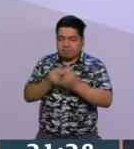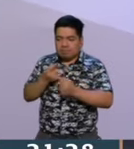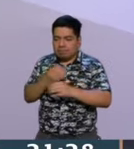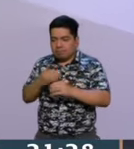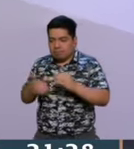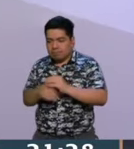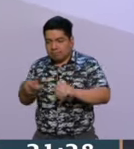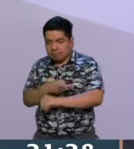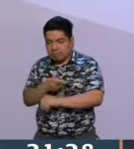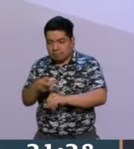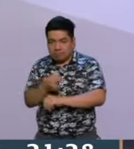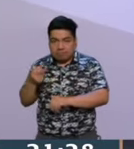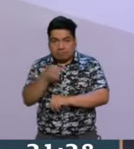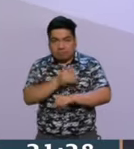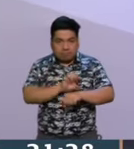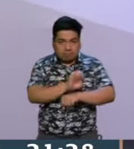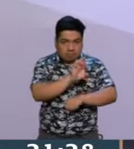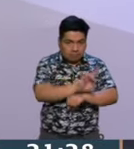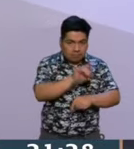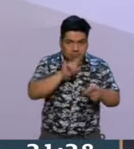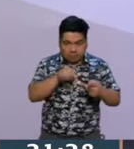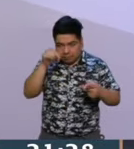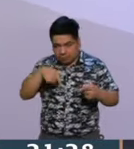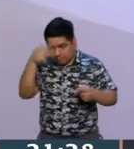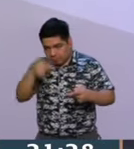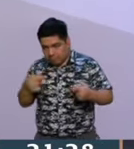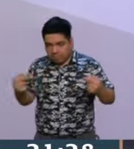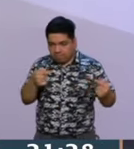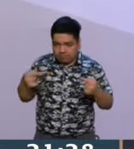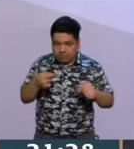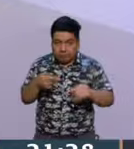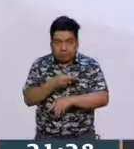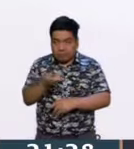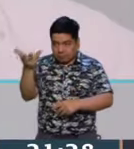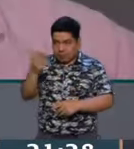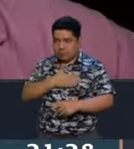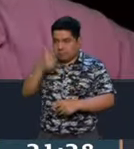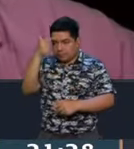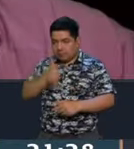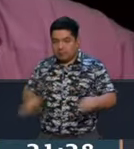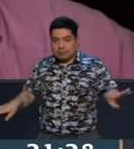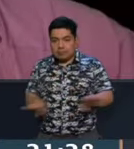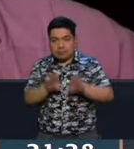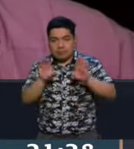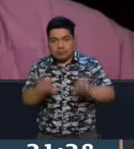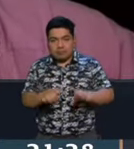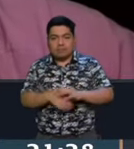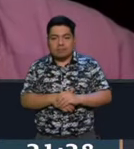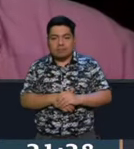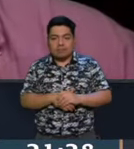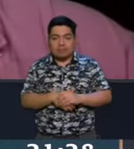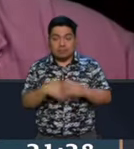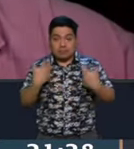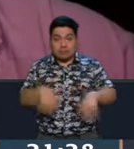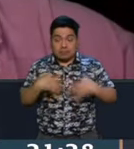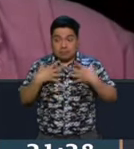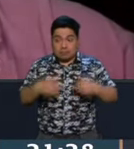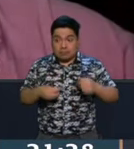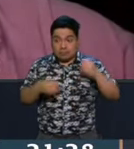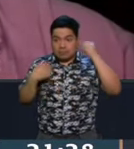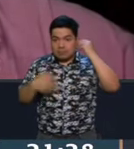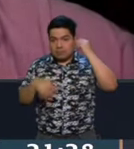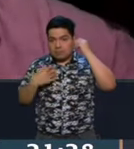todo esto que está ocurriendo entre Ecuador y nuestro país. Muy buenas noches, doctor, ¿cómo está? Hola, ¿qué tal, Braulio? Todavía no salgo del show. No lo